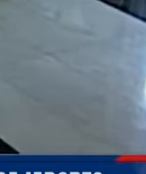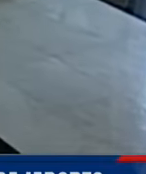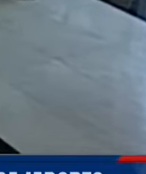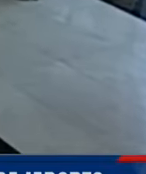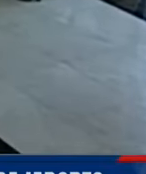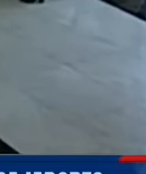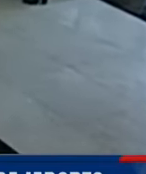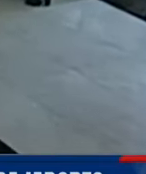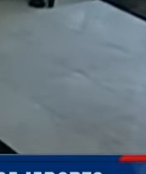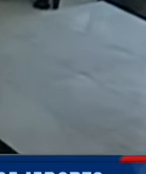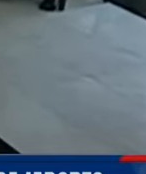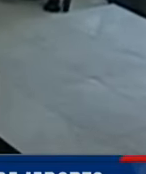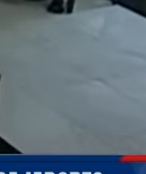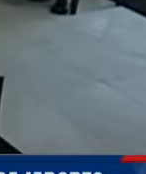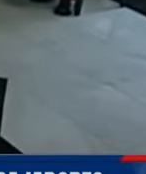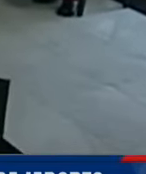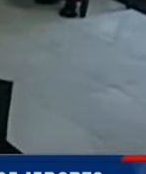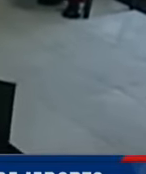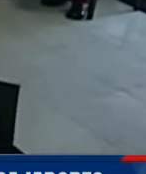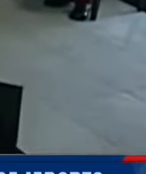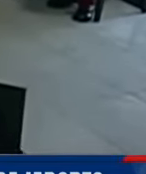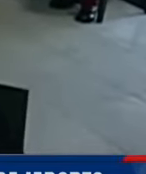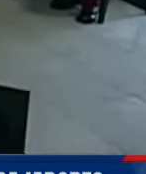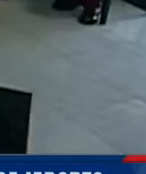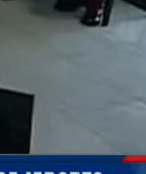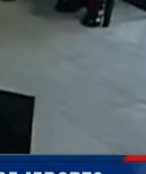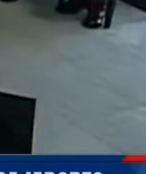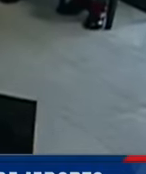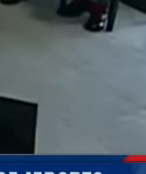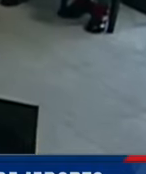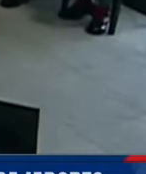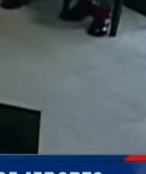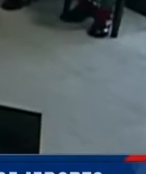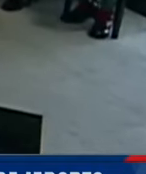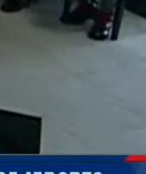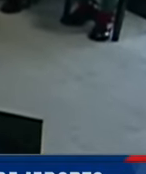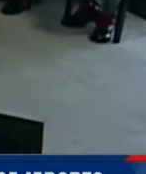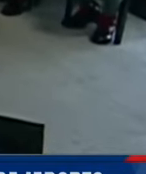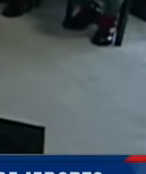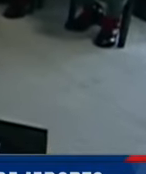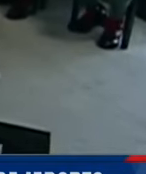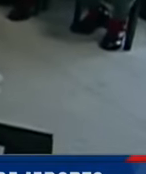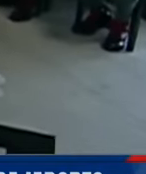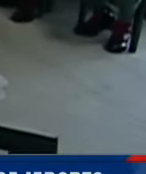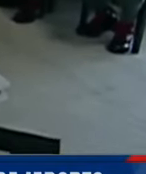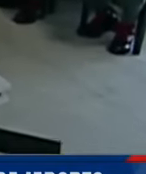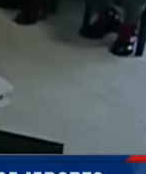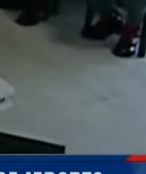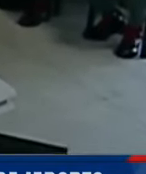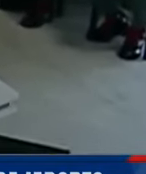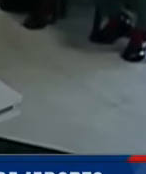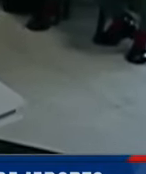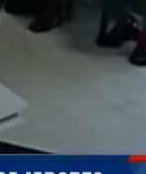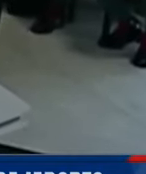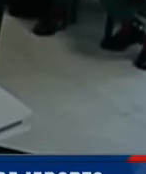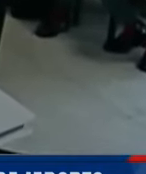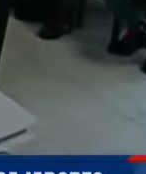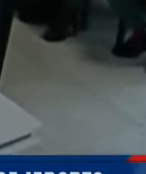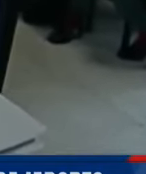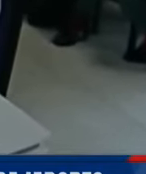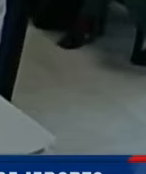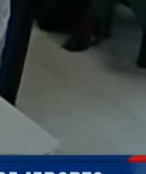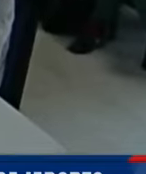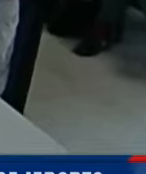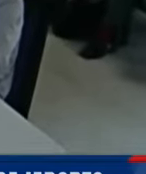Allí las palabras del presidente constitucional de la República Bolivariana de Venezuela, Nicolás Maduro, arranca este proyecto productivo de la Patria